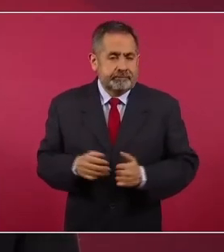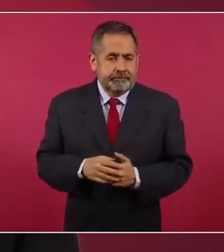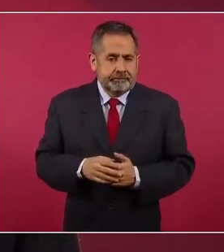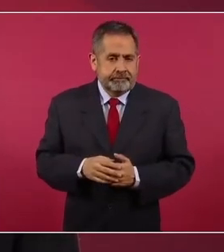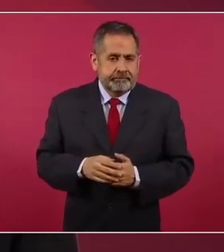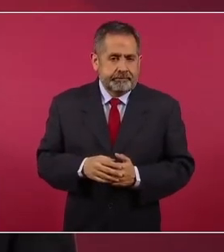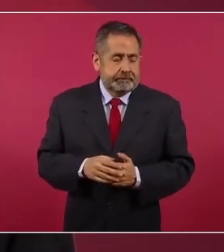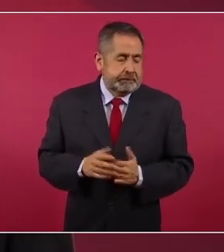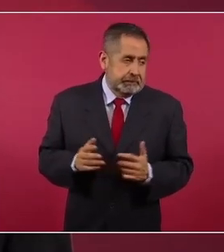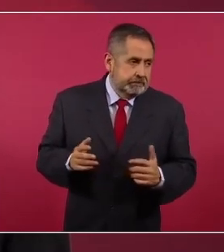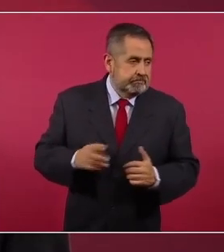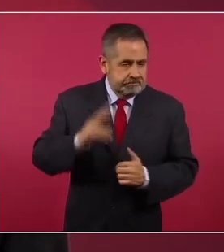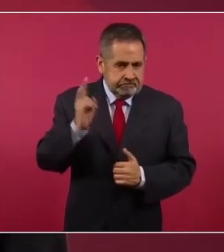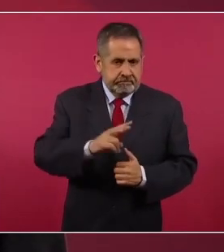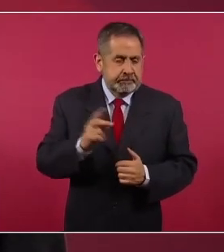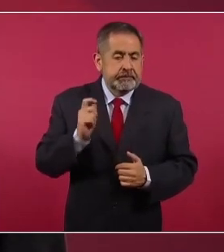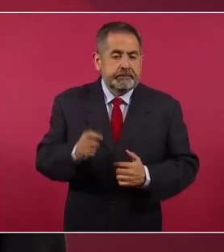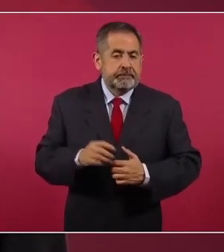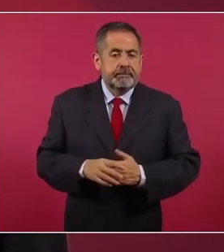pues